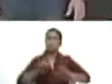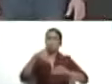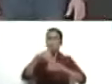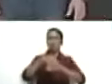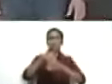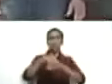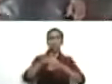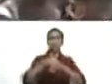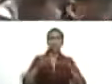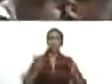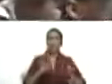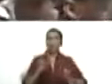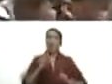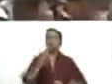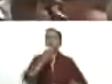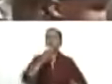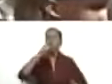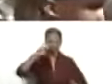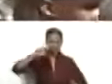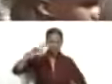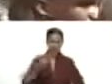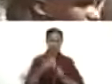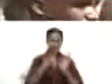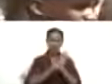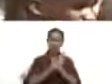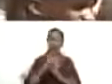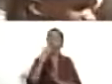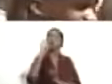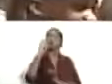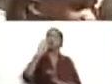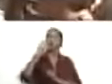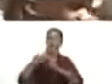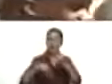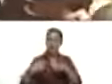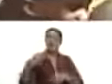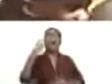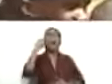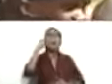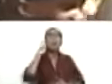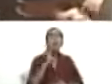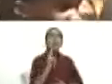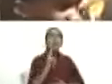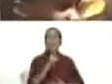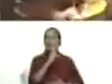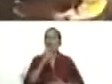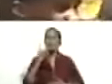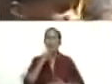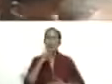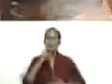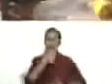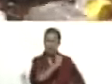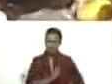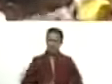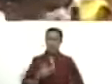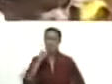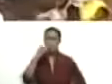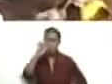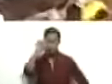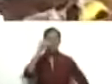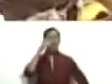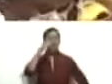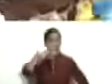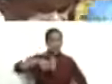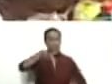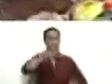elecciones, quien respeta la Constitución de la República Bolivariana de Venezuela se llama Nicolás Maduro y el pueblo de